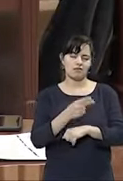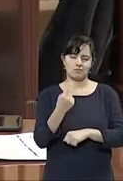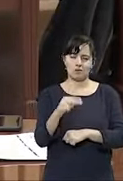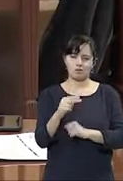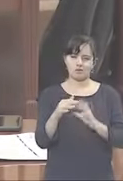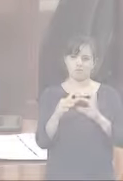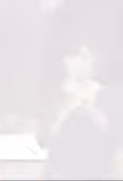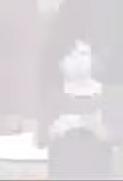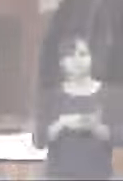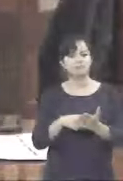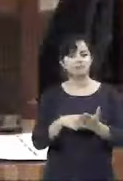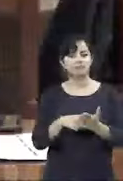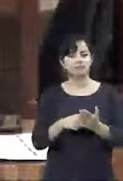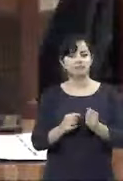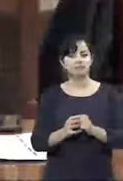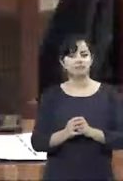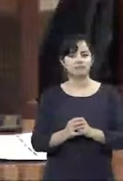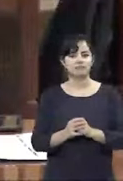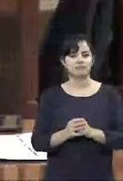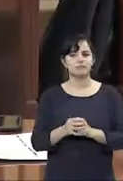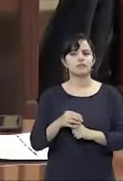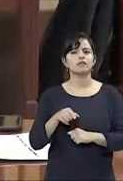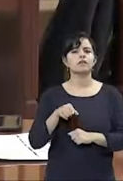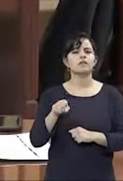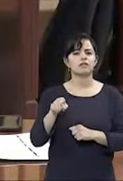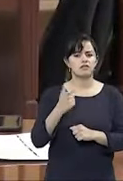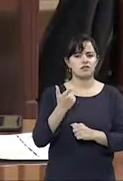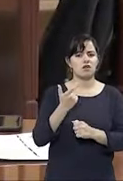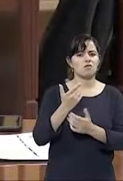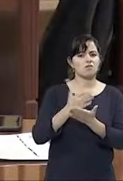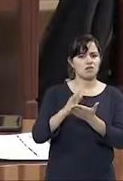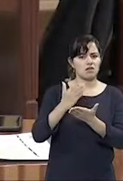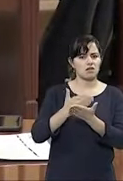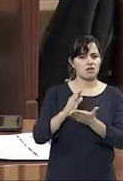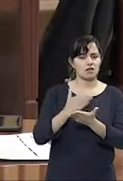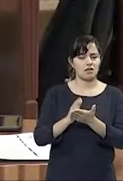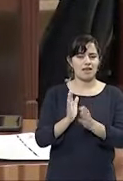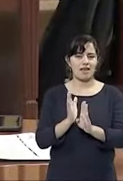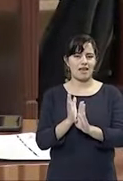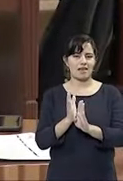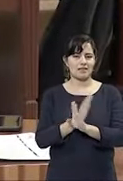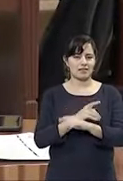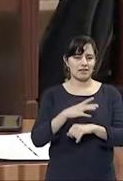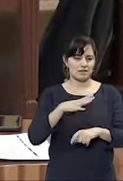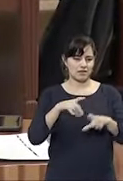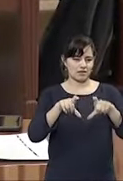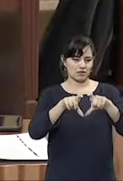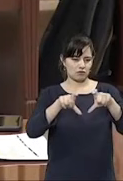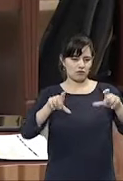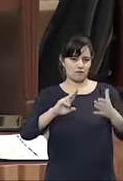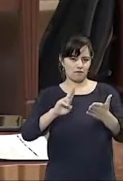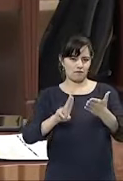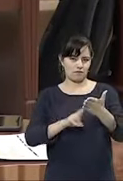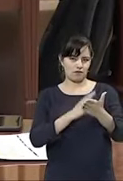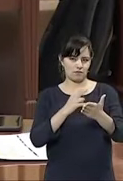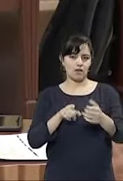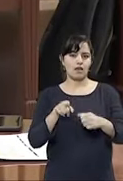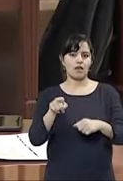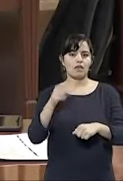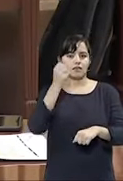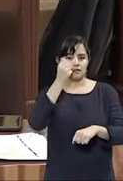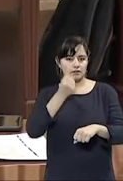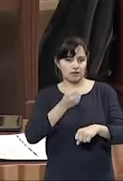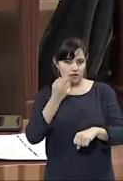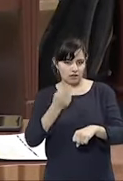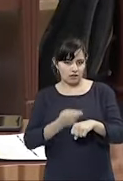Jaime Rivera previa firma de un recibo simple de el secretario de finanzas